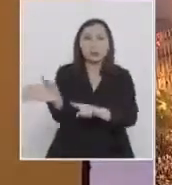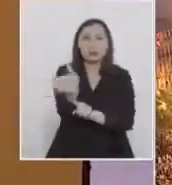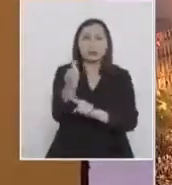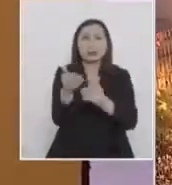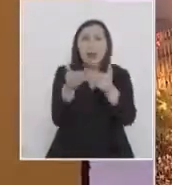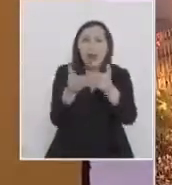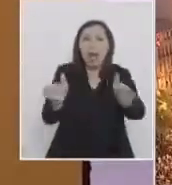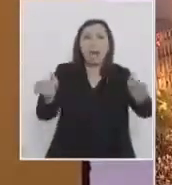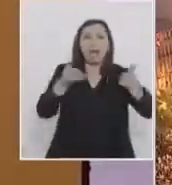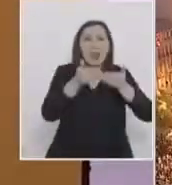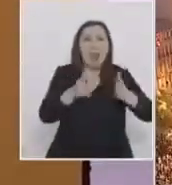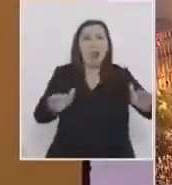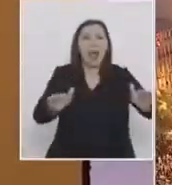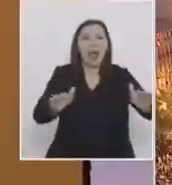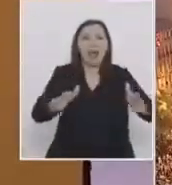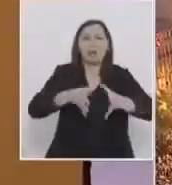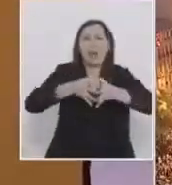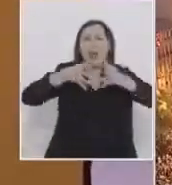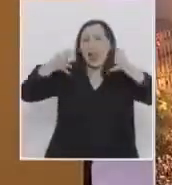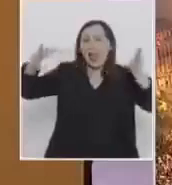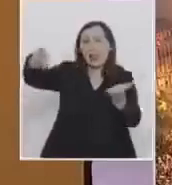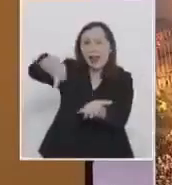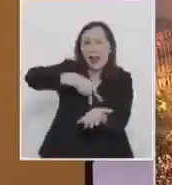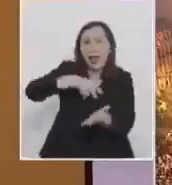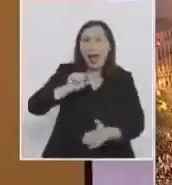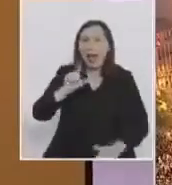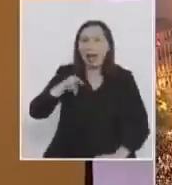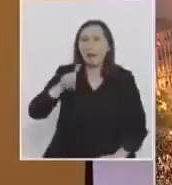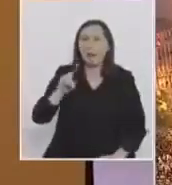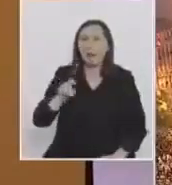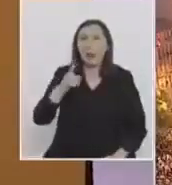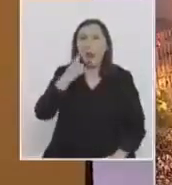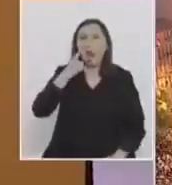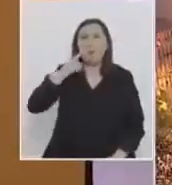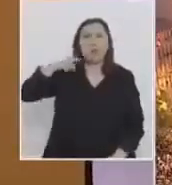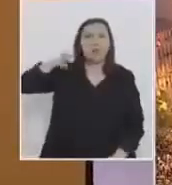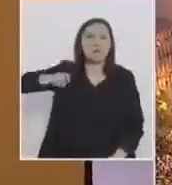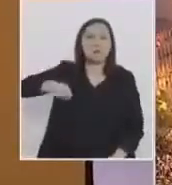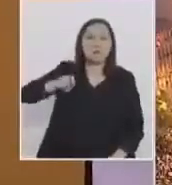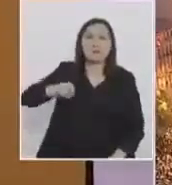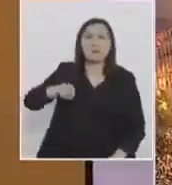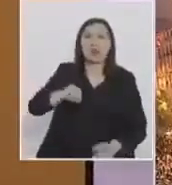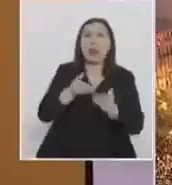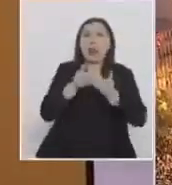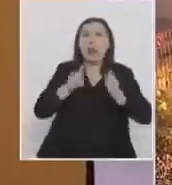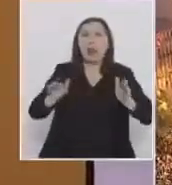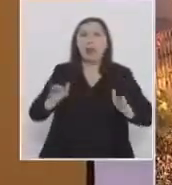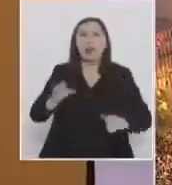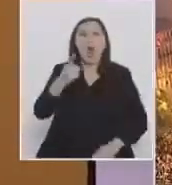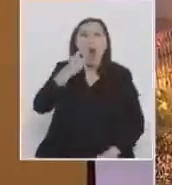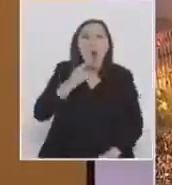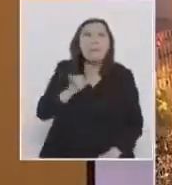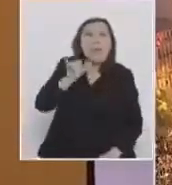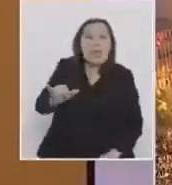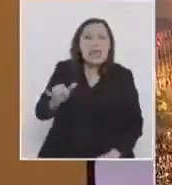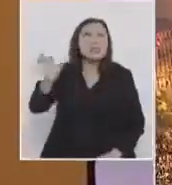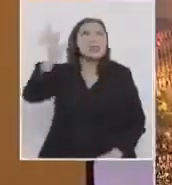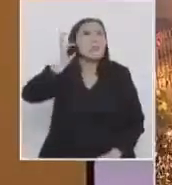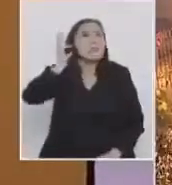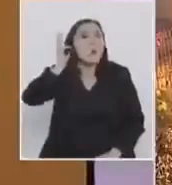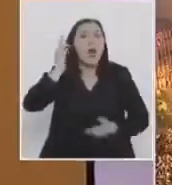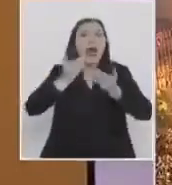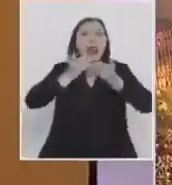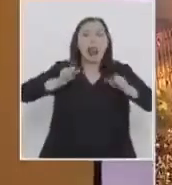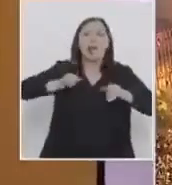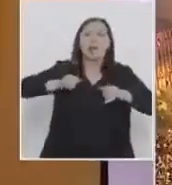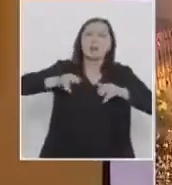abriendo las grandes alamedas por donde pase el hombre libre, el hombre y la mujer libre,